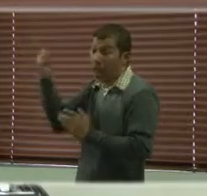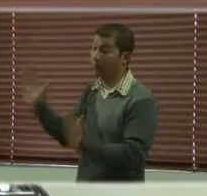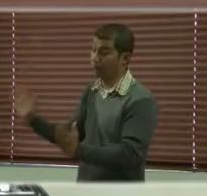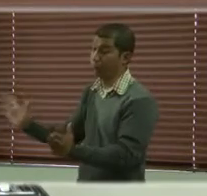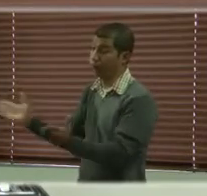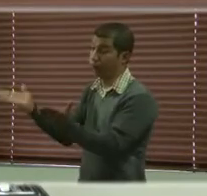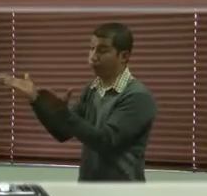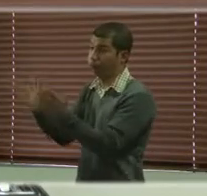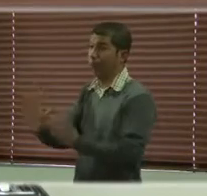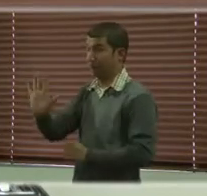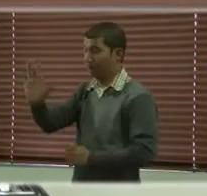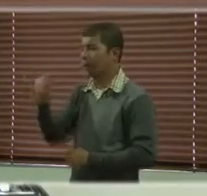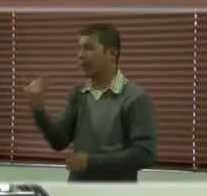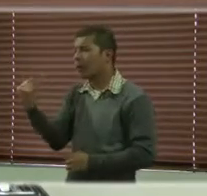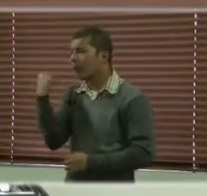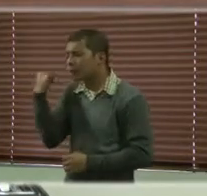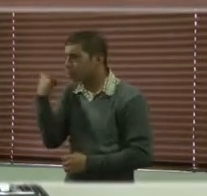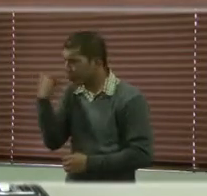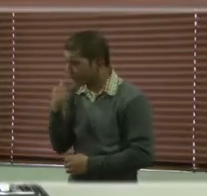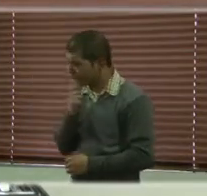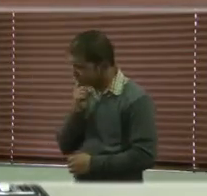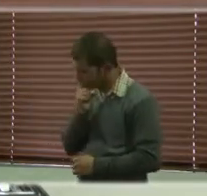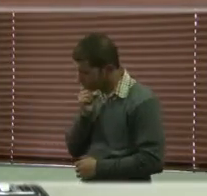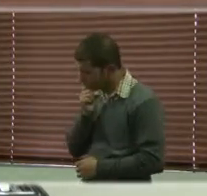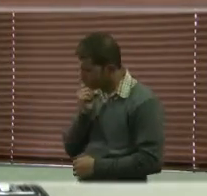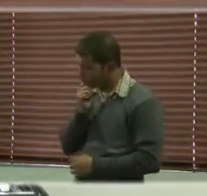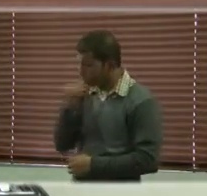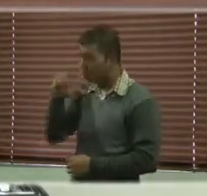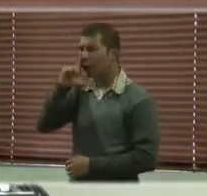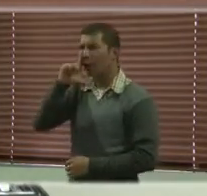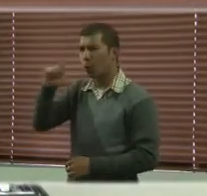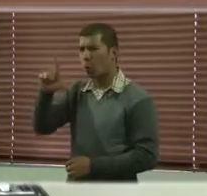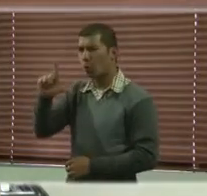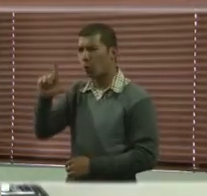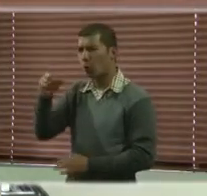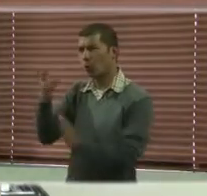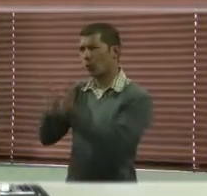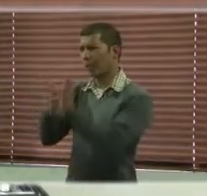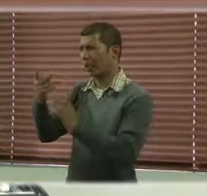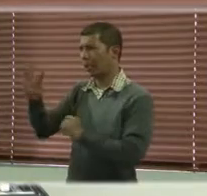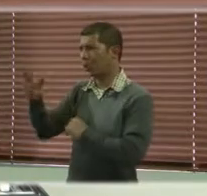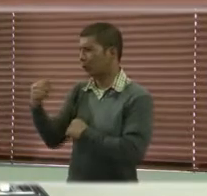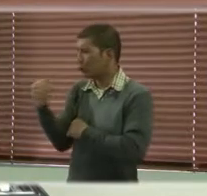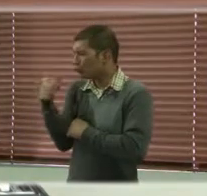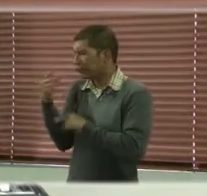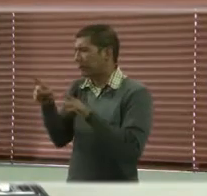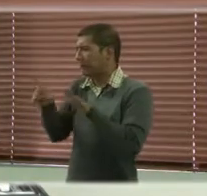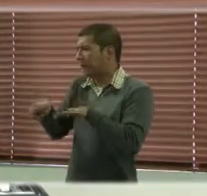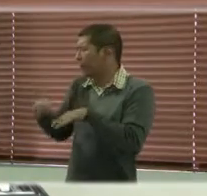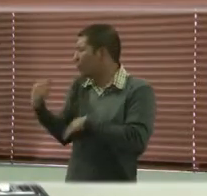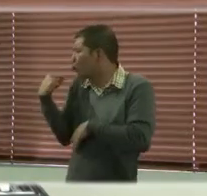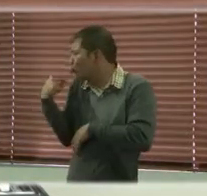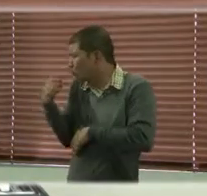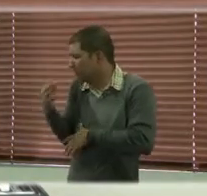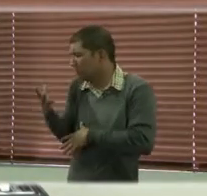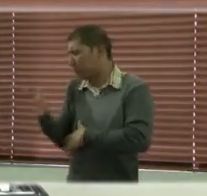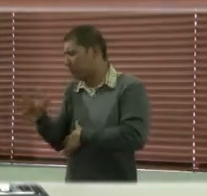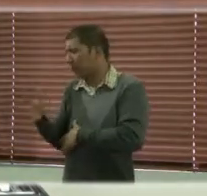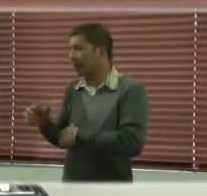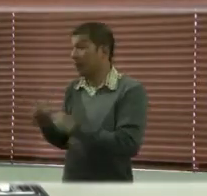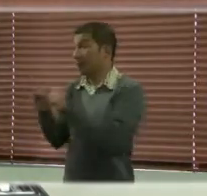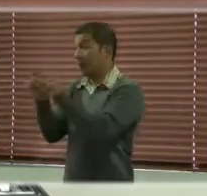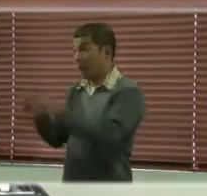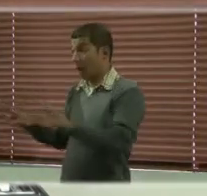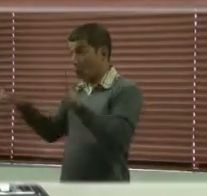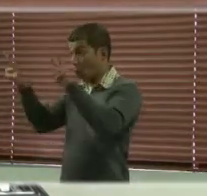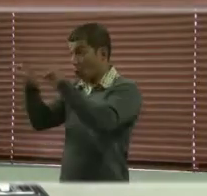recientemente en julio me parece del año pasado o sea Hace seis meses aproximadamente Naciones